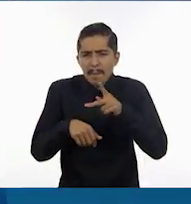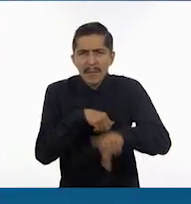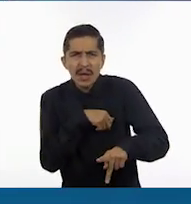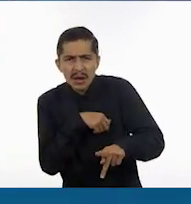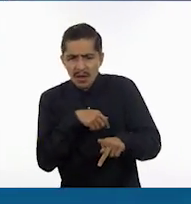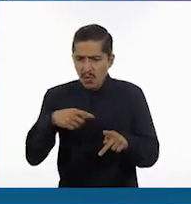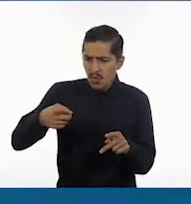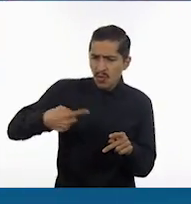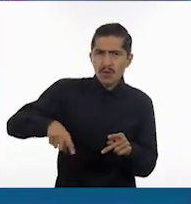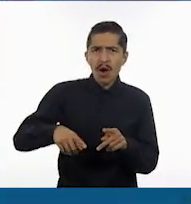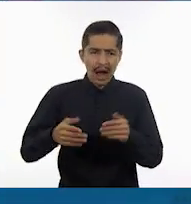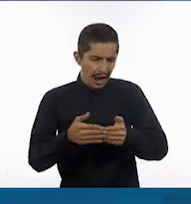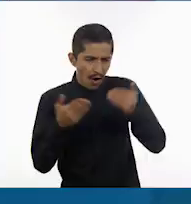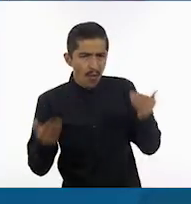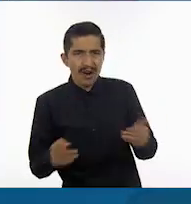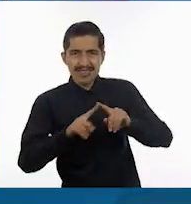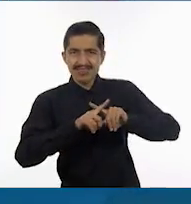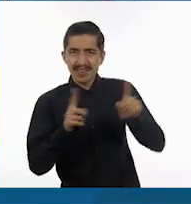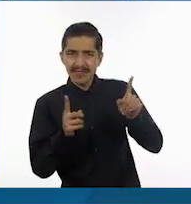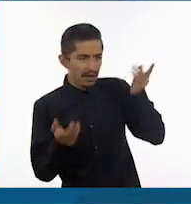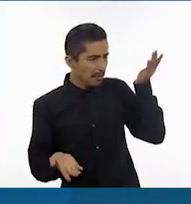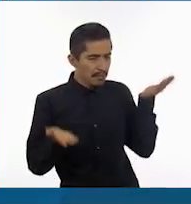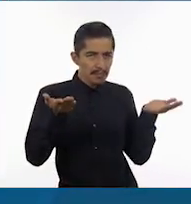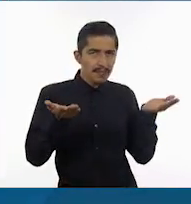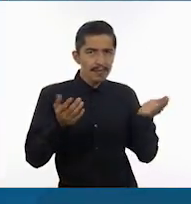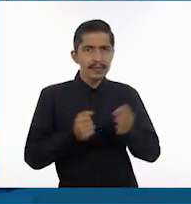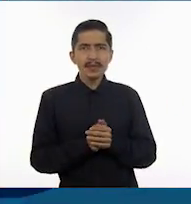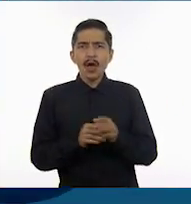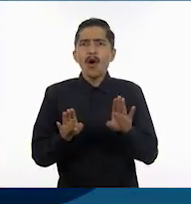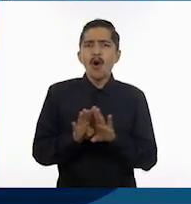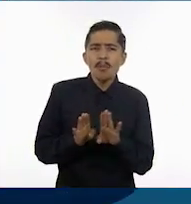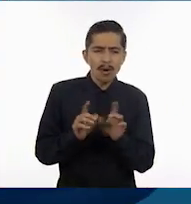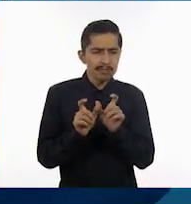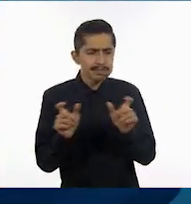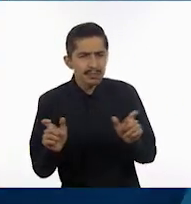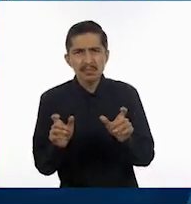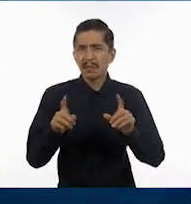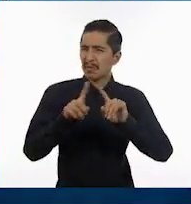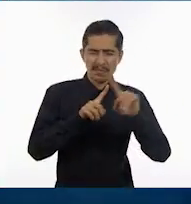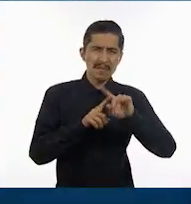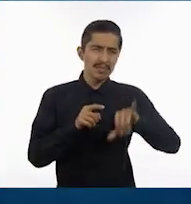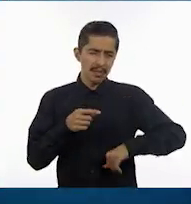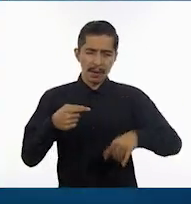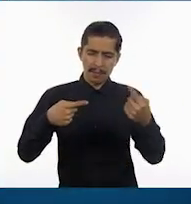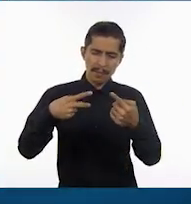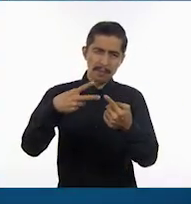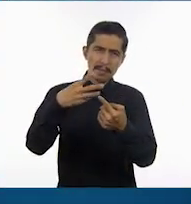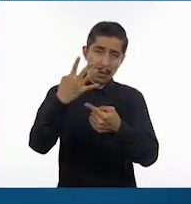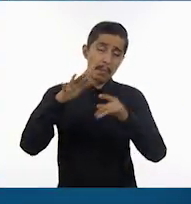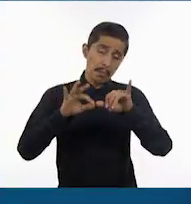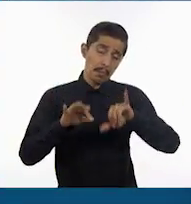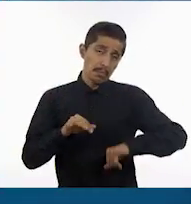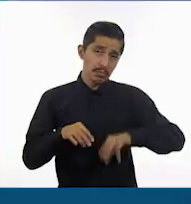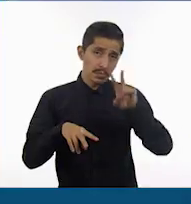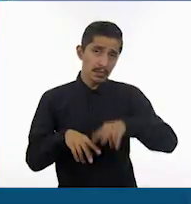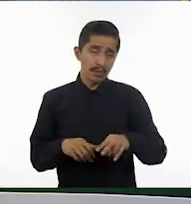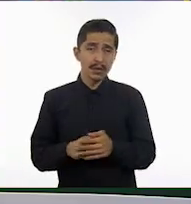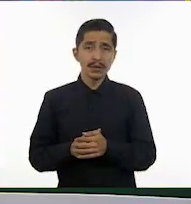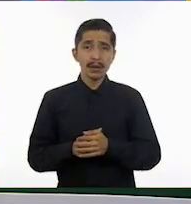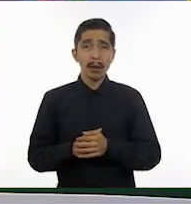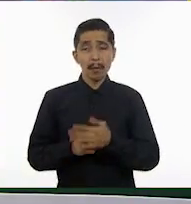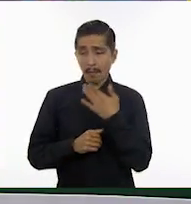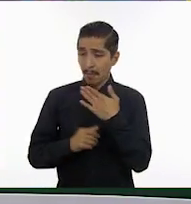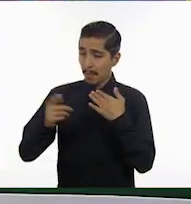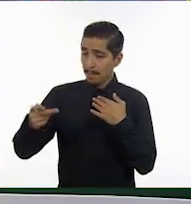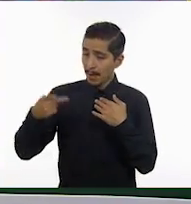estaba a comparación del día de hoy, cómo se combatía. Todos estos temas creo que son muy interesantes para nosotros, maestro. ¡Qué buenas preguntas!